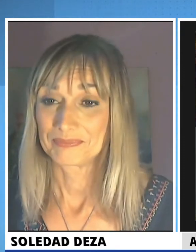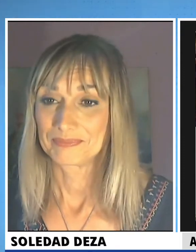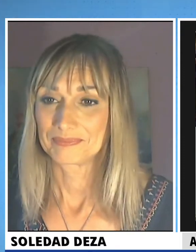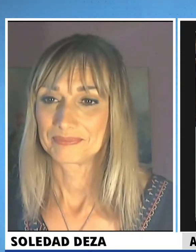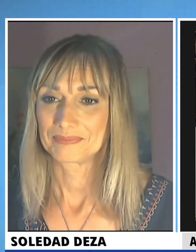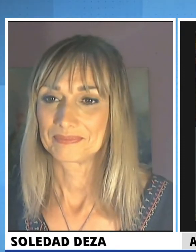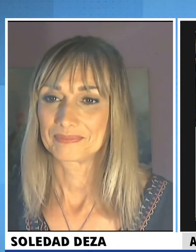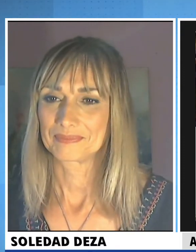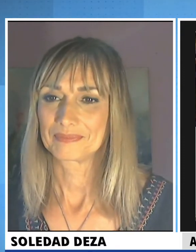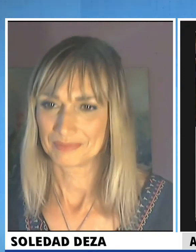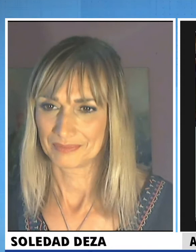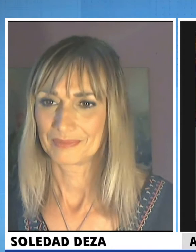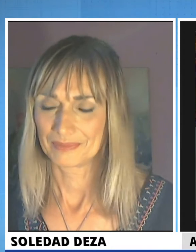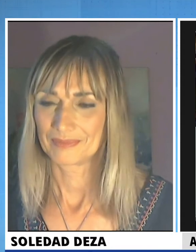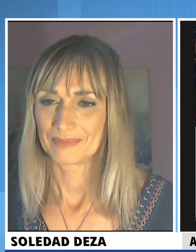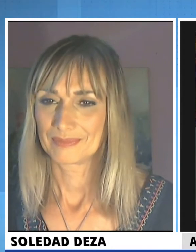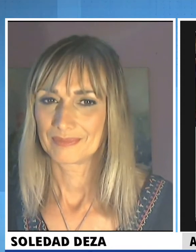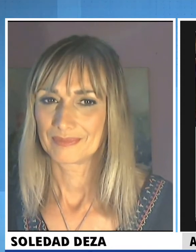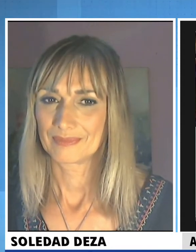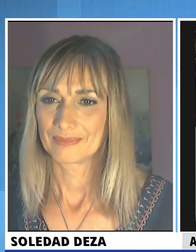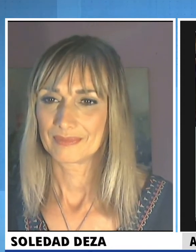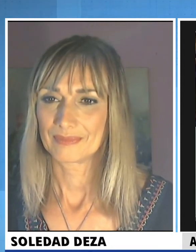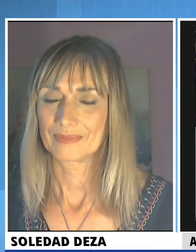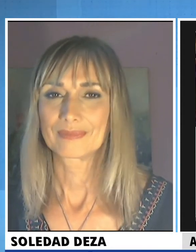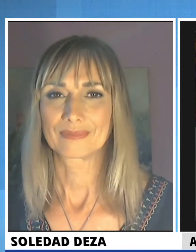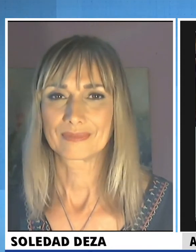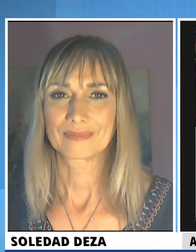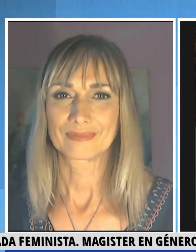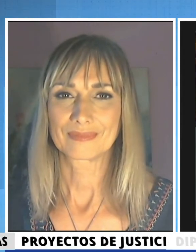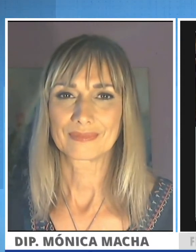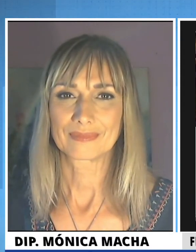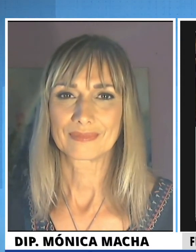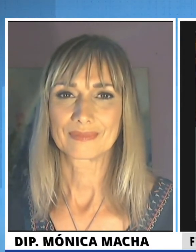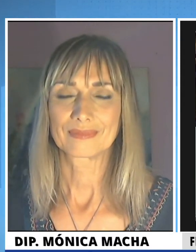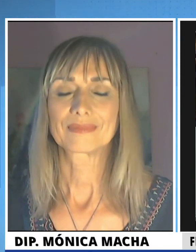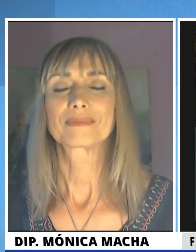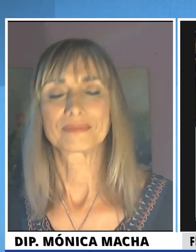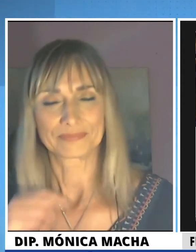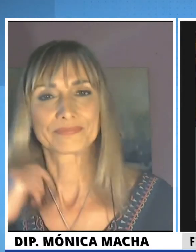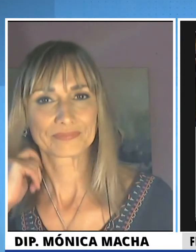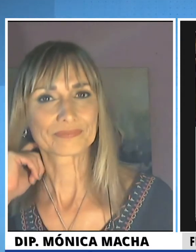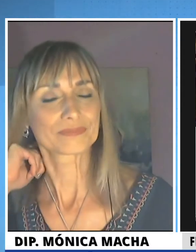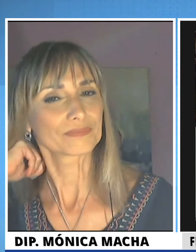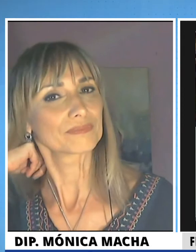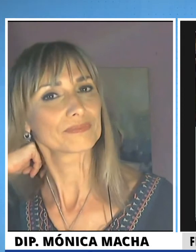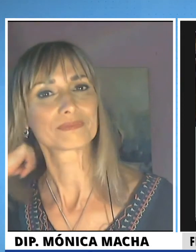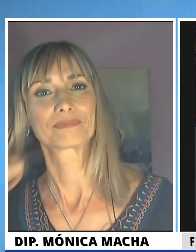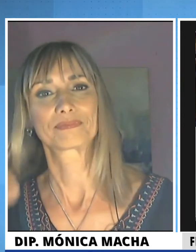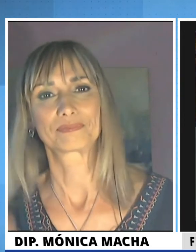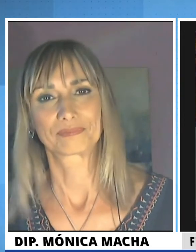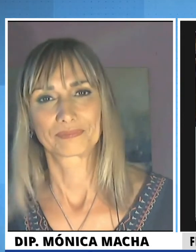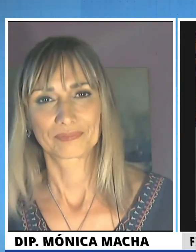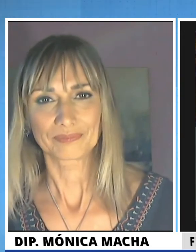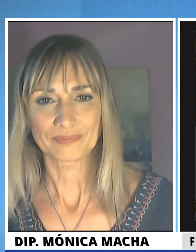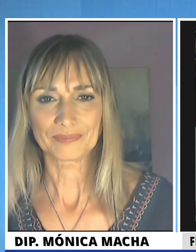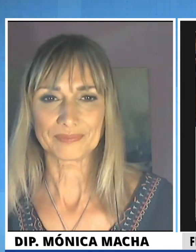peligro que tenemos es cuando idealizamos. O sea, y entonces el feminismo sería como la solución de